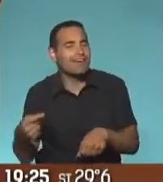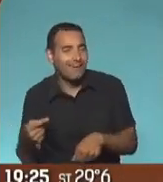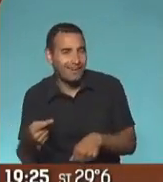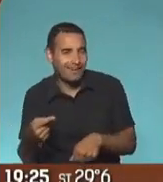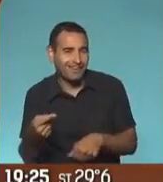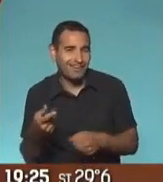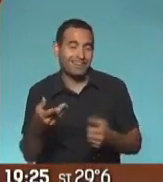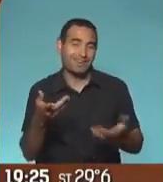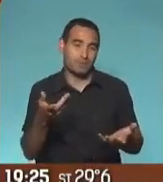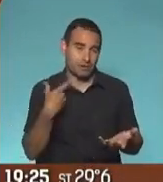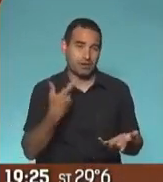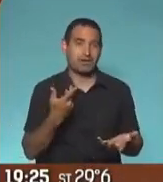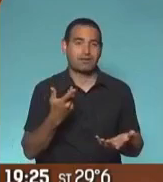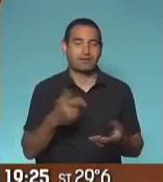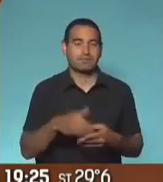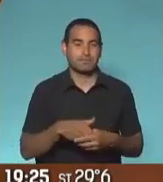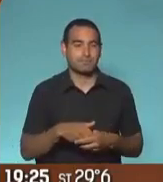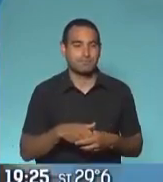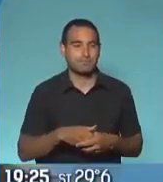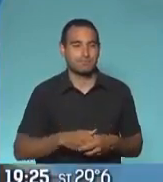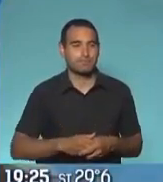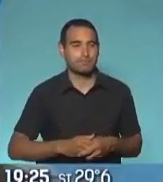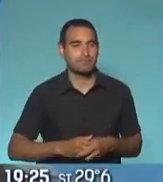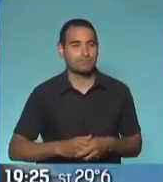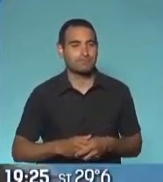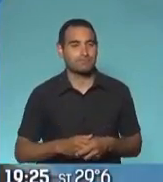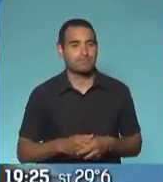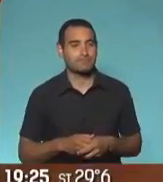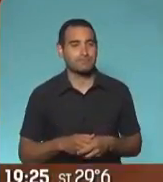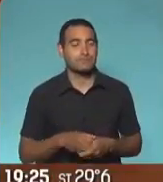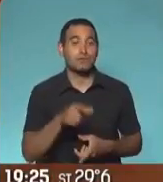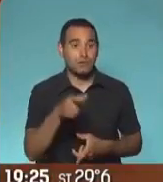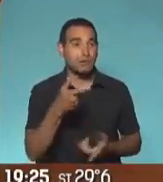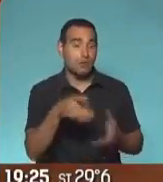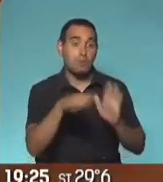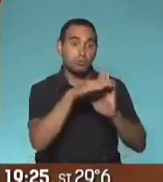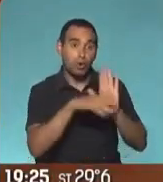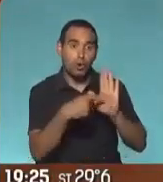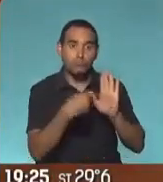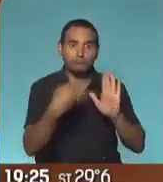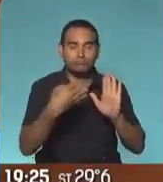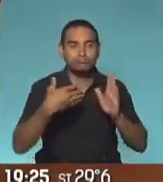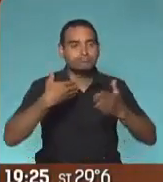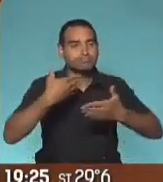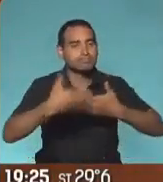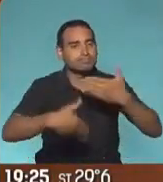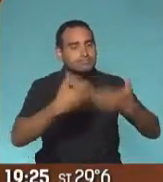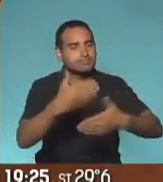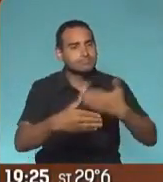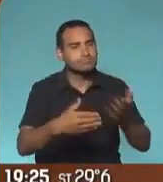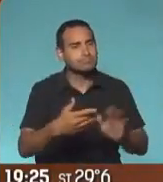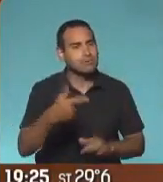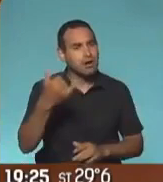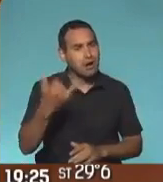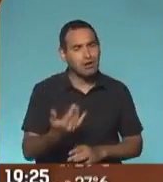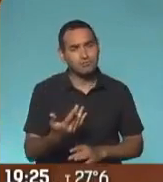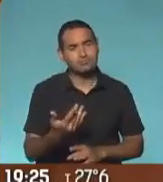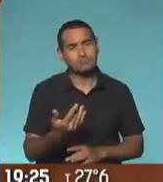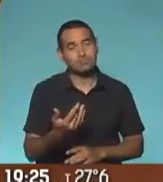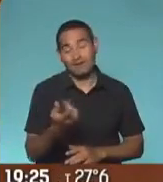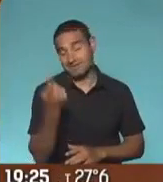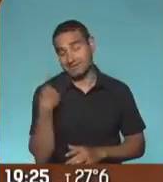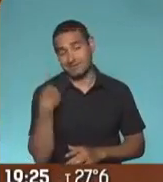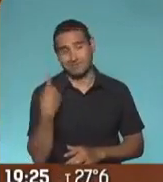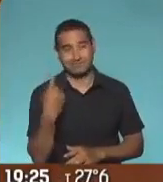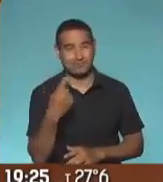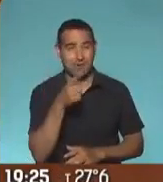prácticas que no sean subestándares. Claro. Entonces, era un gran avance y se escuchó en estos, bueno, ayer,